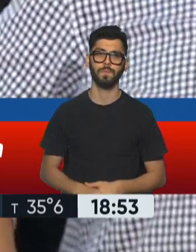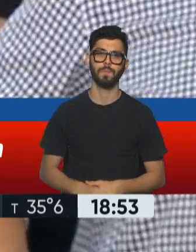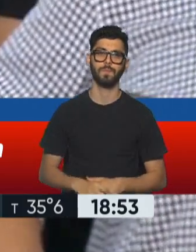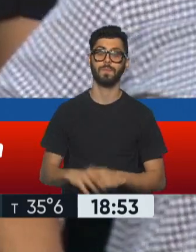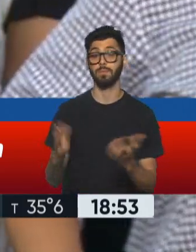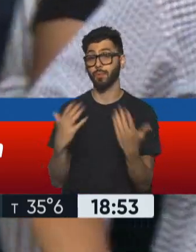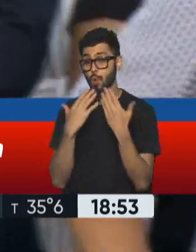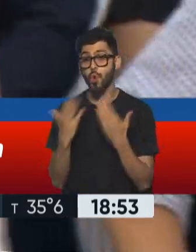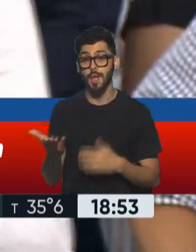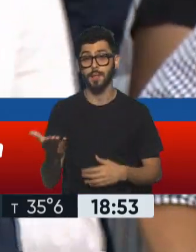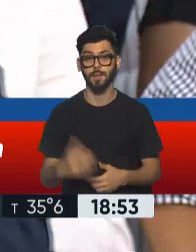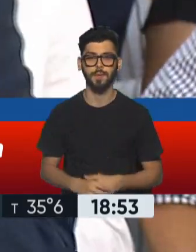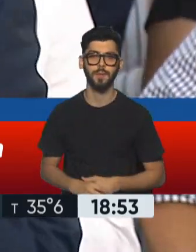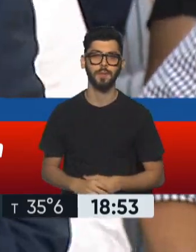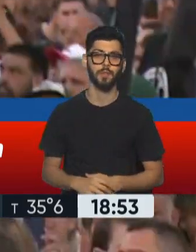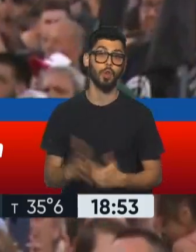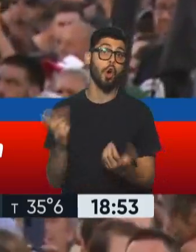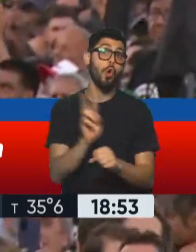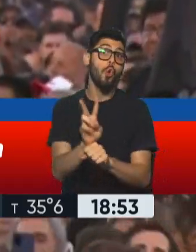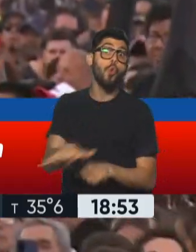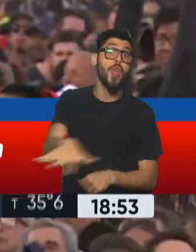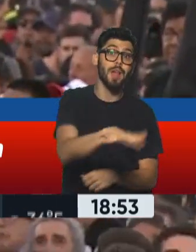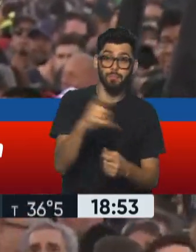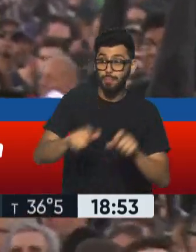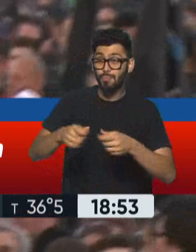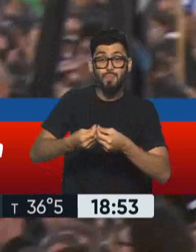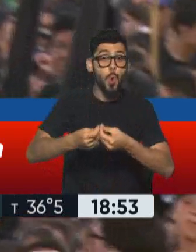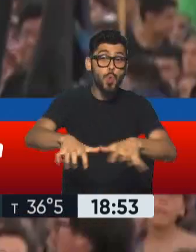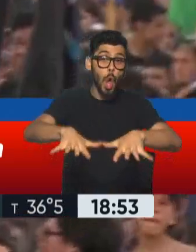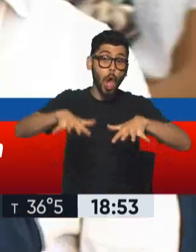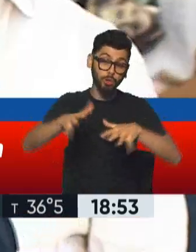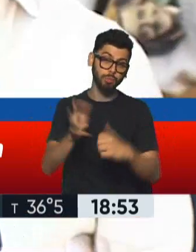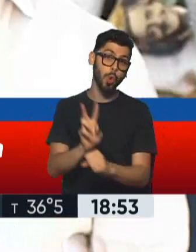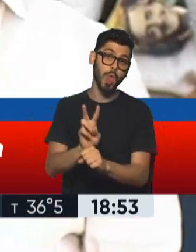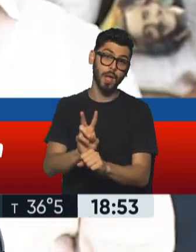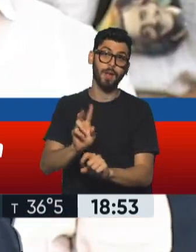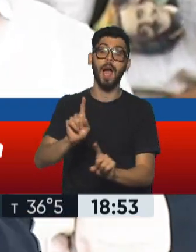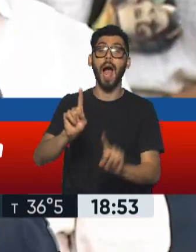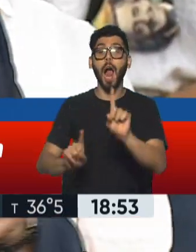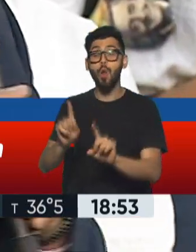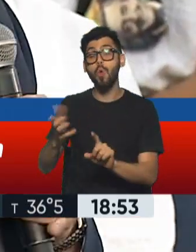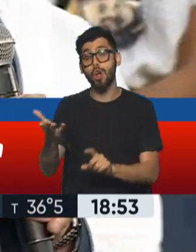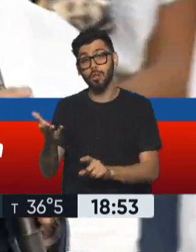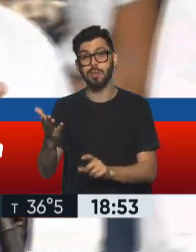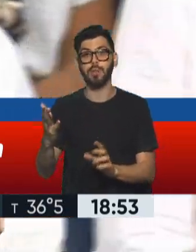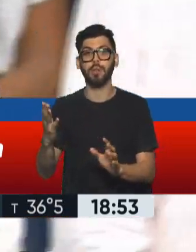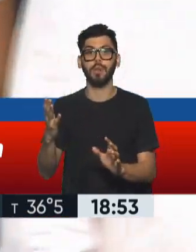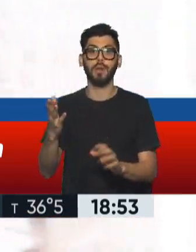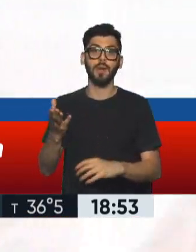No, muchas gracias. No, cuidémonos porque somos muchos. Y a algunos por